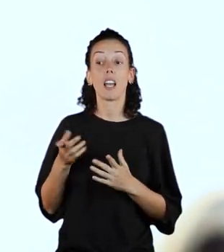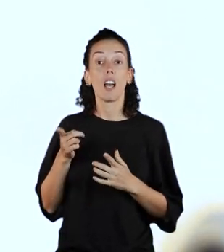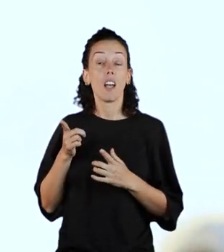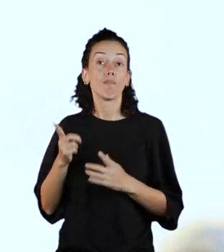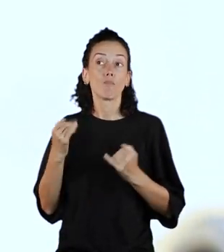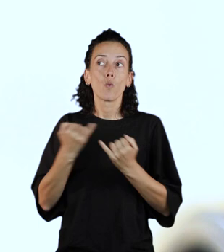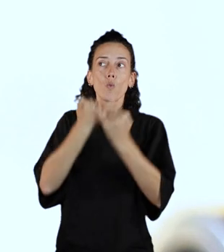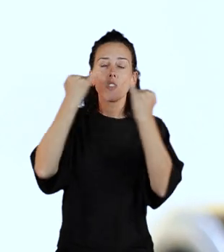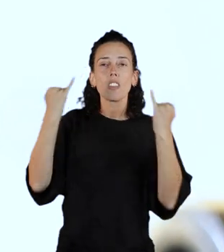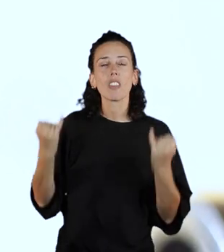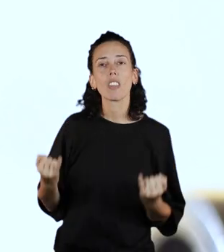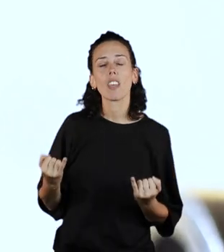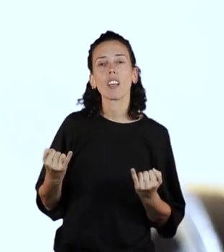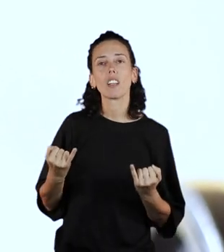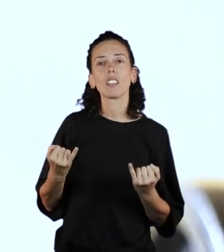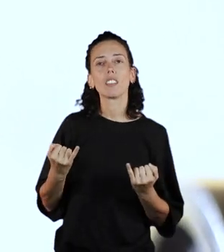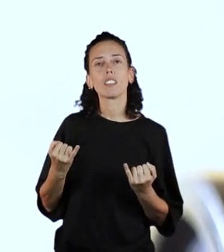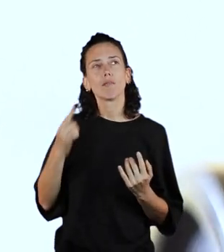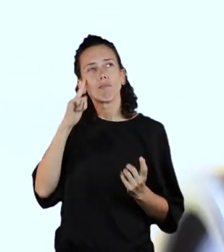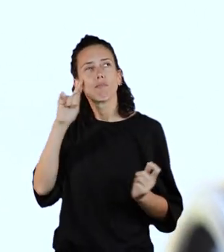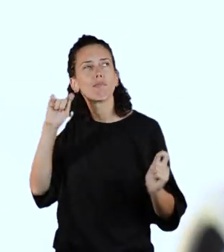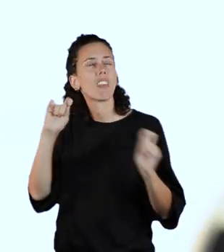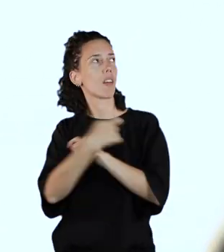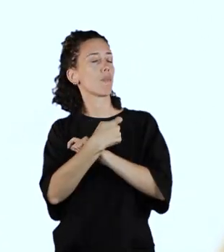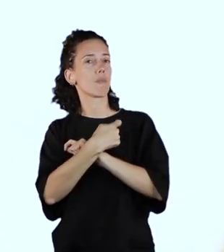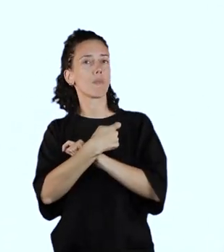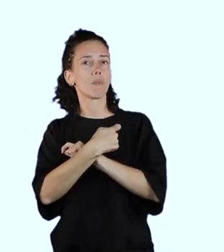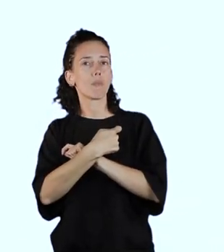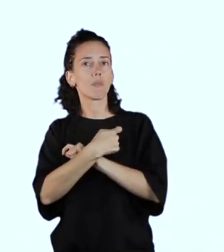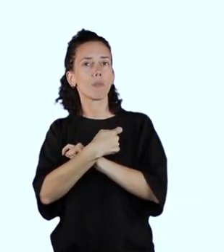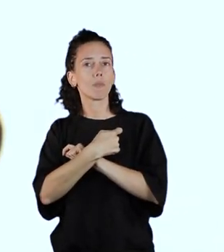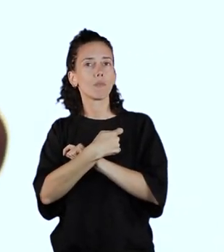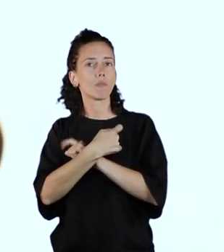Y hubo un día en el que hubo un quiebre.